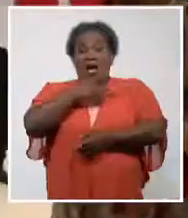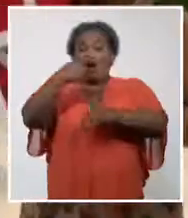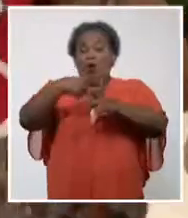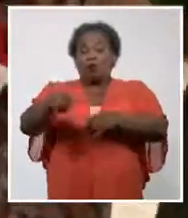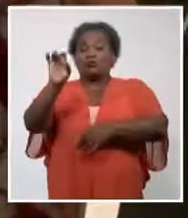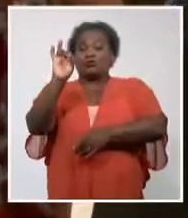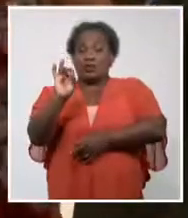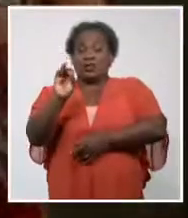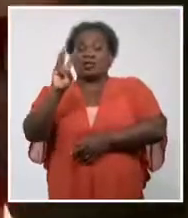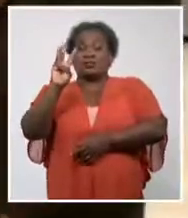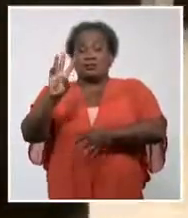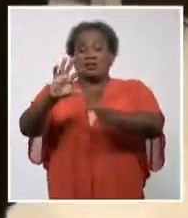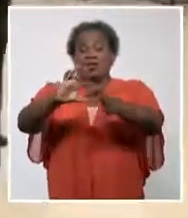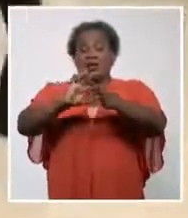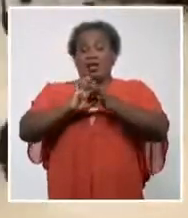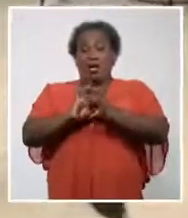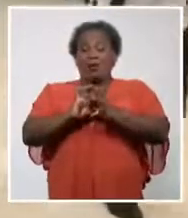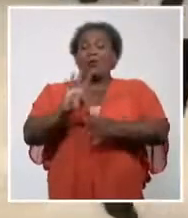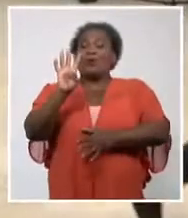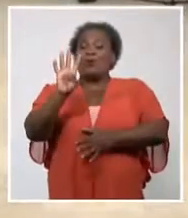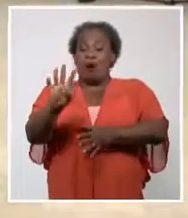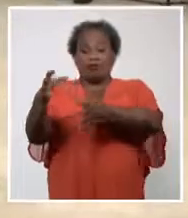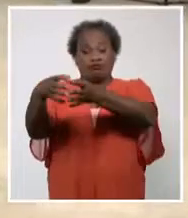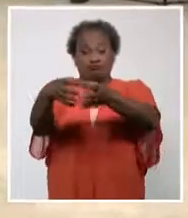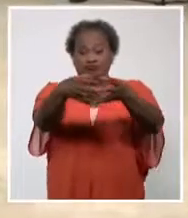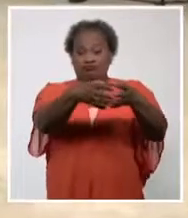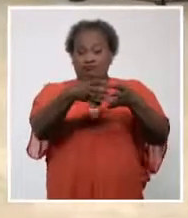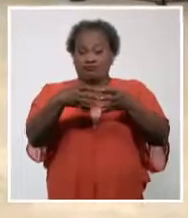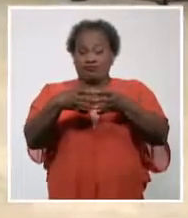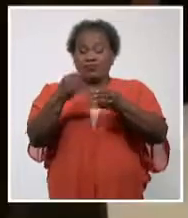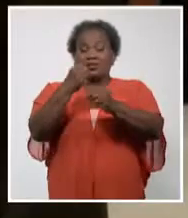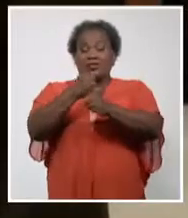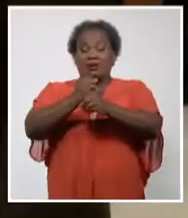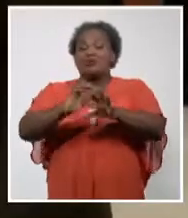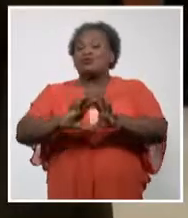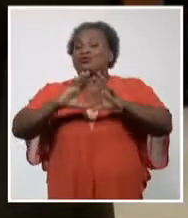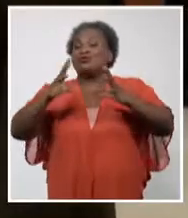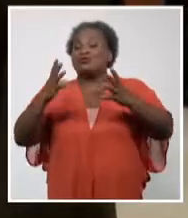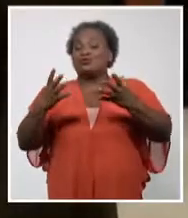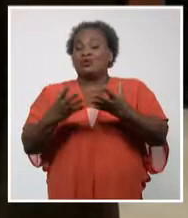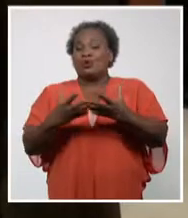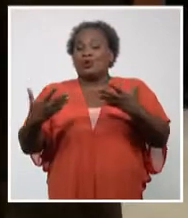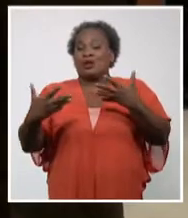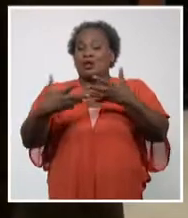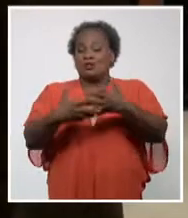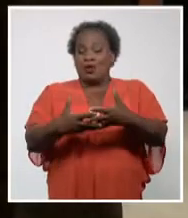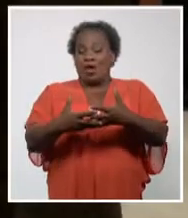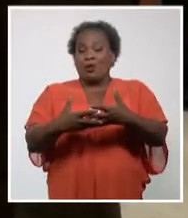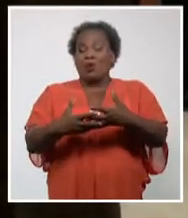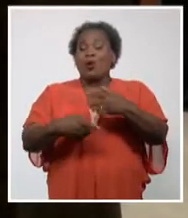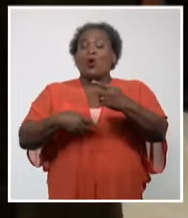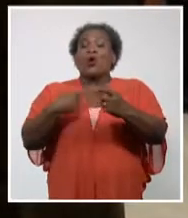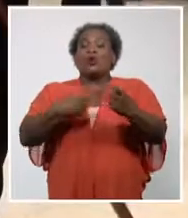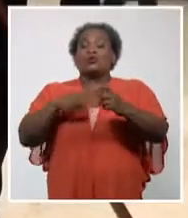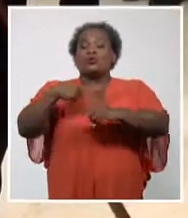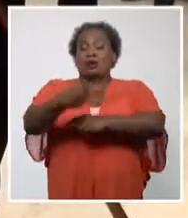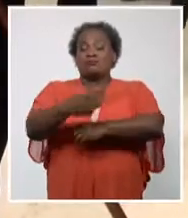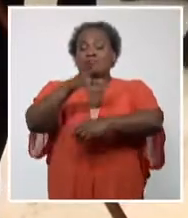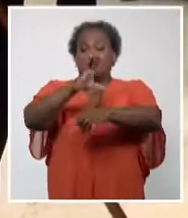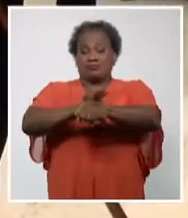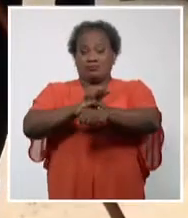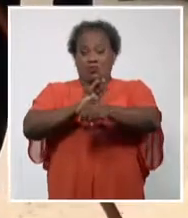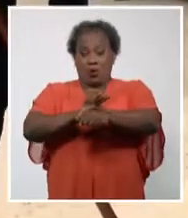tercer grado y cuatro colectivos todos vinculados en la lucha contra la cob y fueron